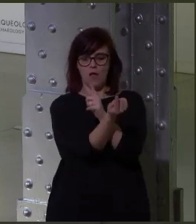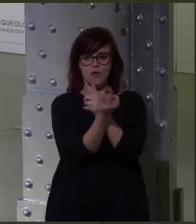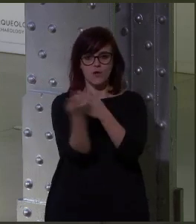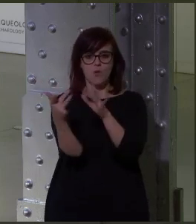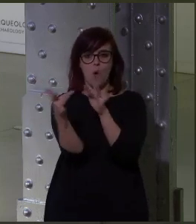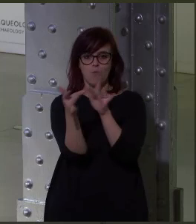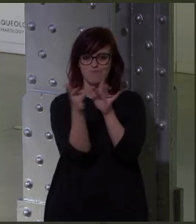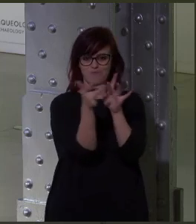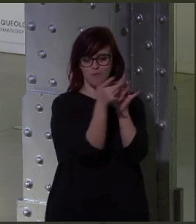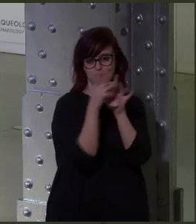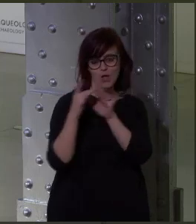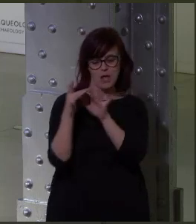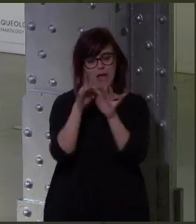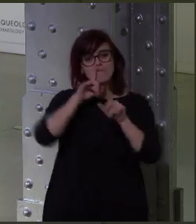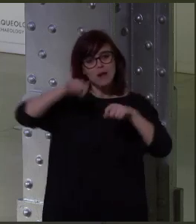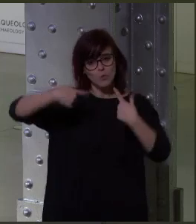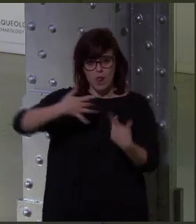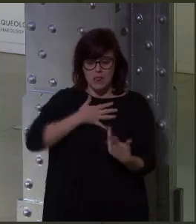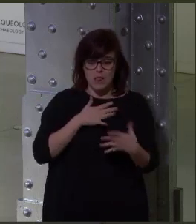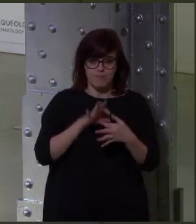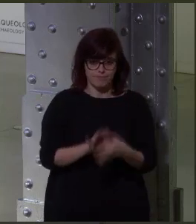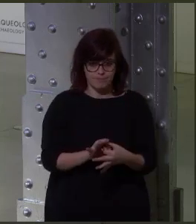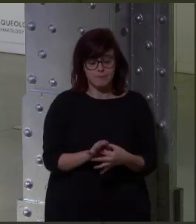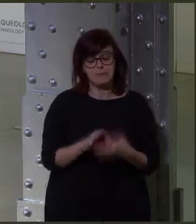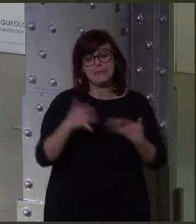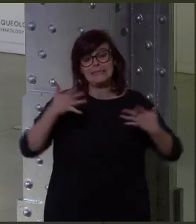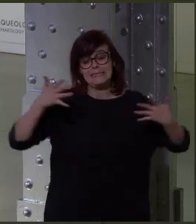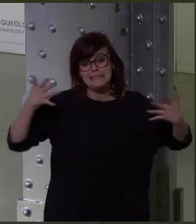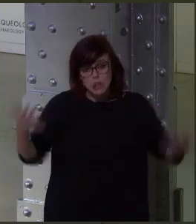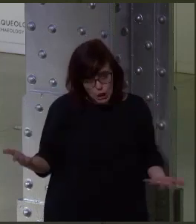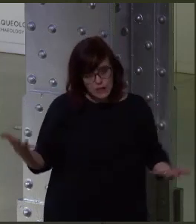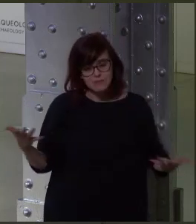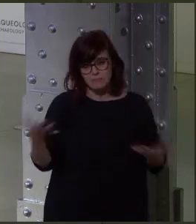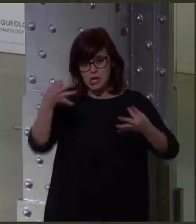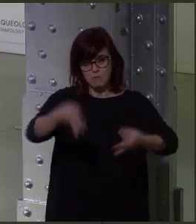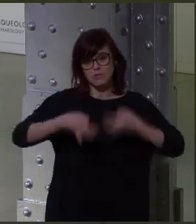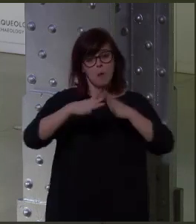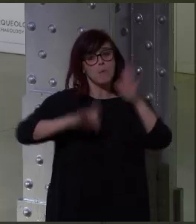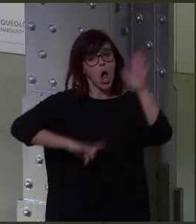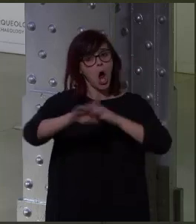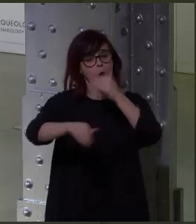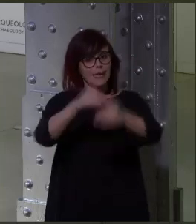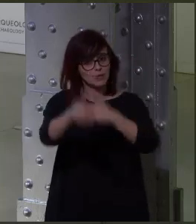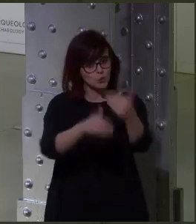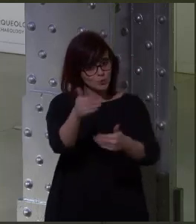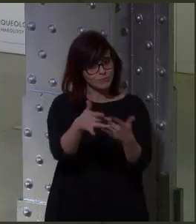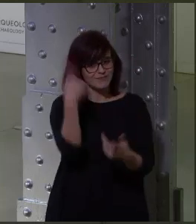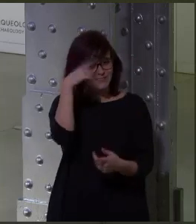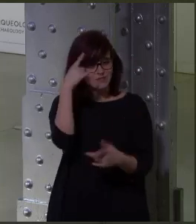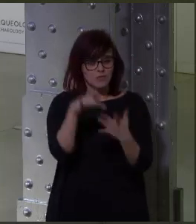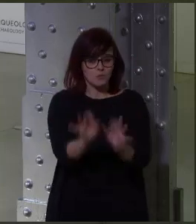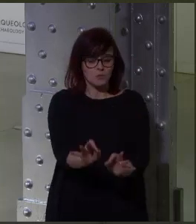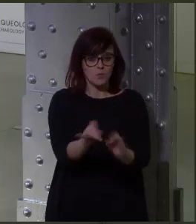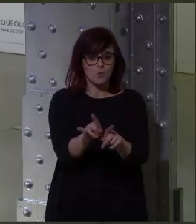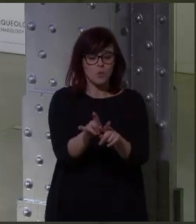con esta naturaleza que nosotros queremos, ¿no? Entonces, como siempre, hay progresos, depende, hay veces en que